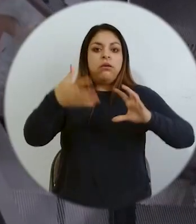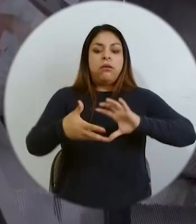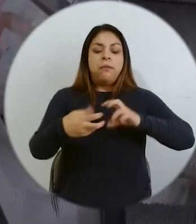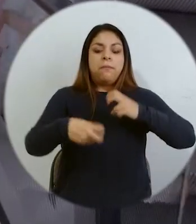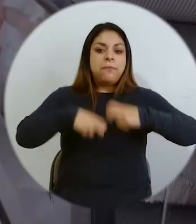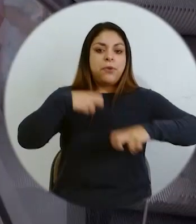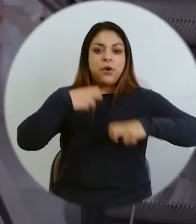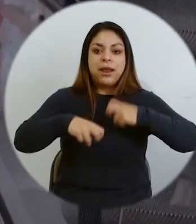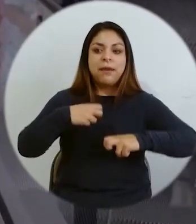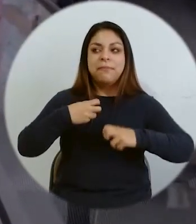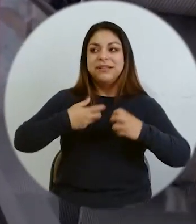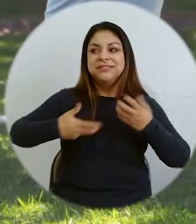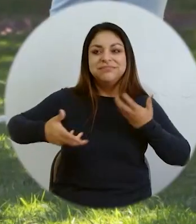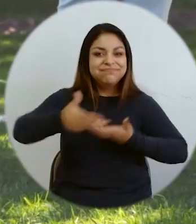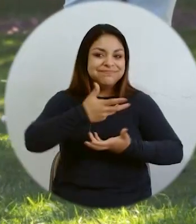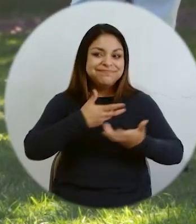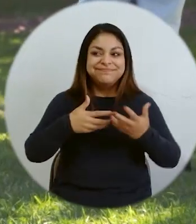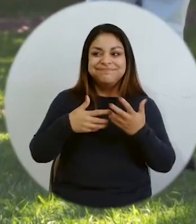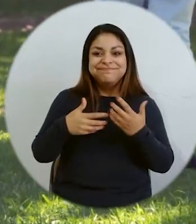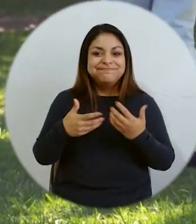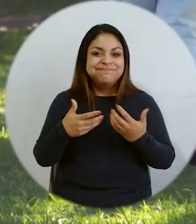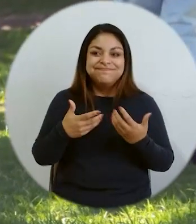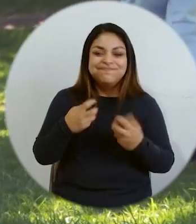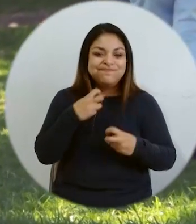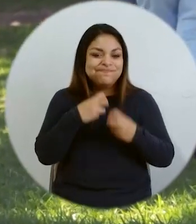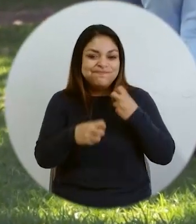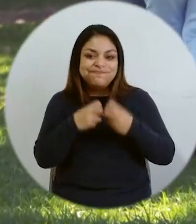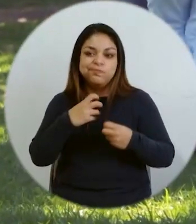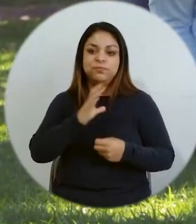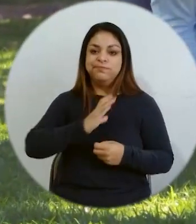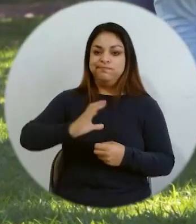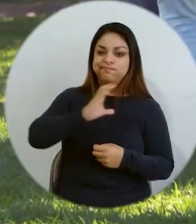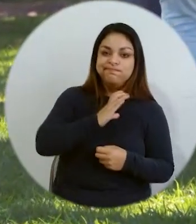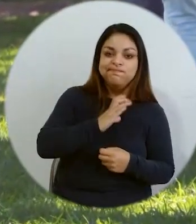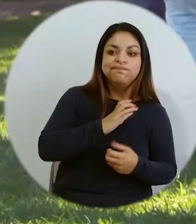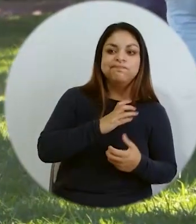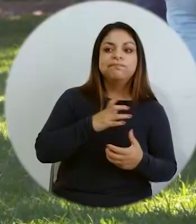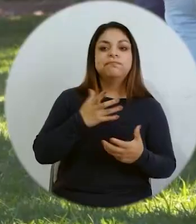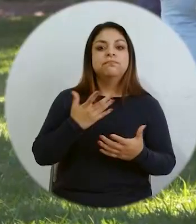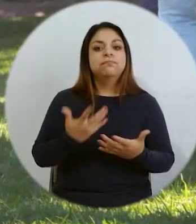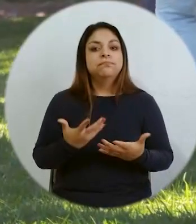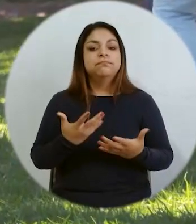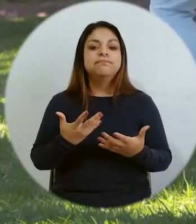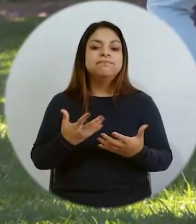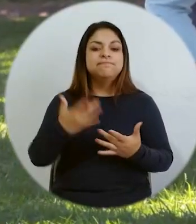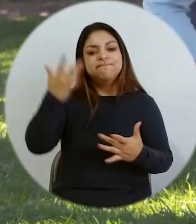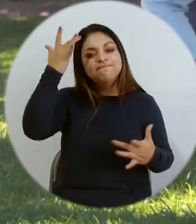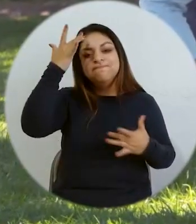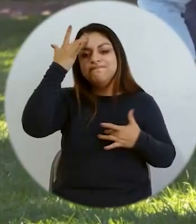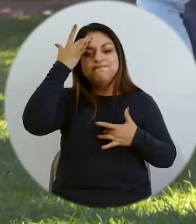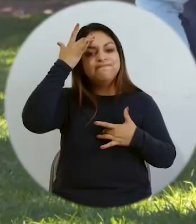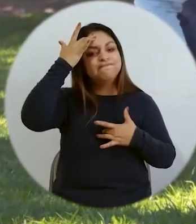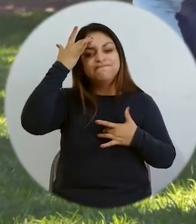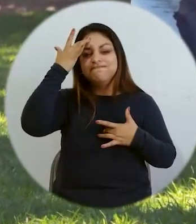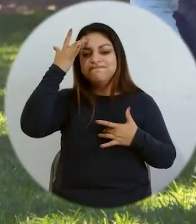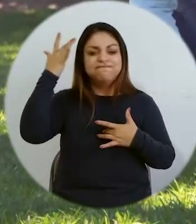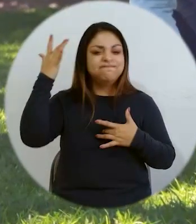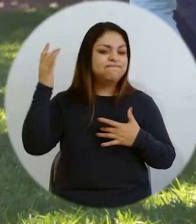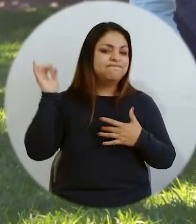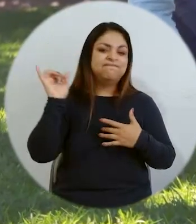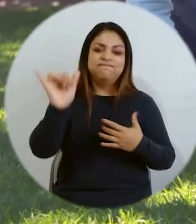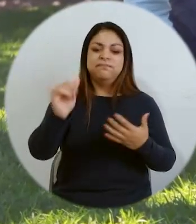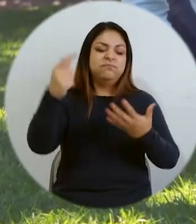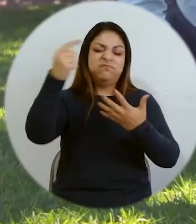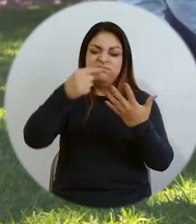frontal, digamos, de conducta, digamos, enfermedades crónicas y demás. Entonces, hago el paréntesis porque